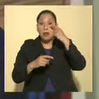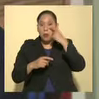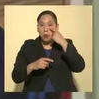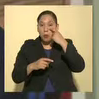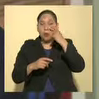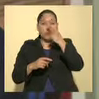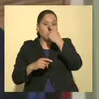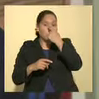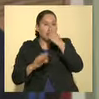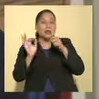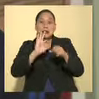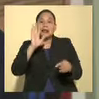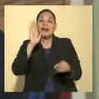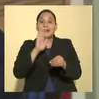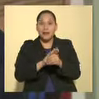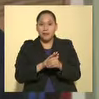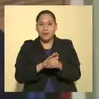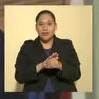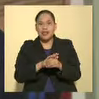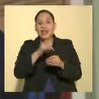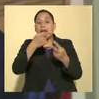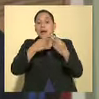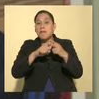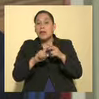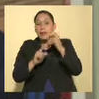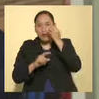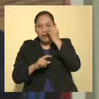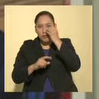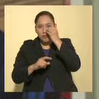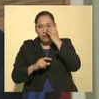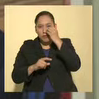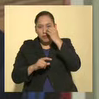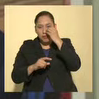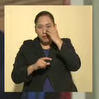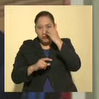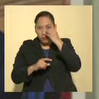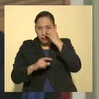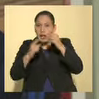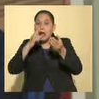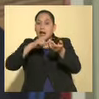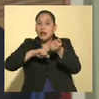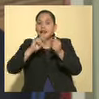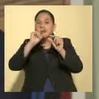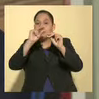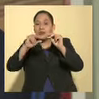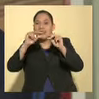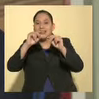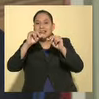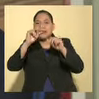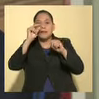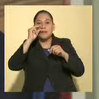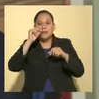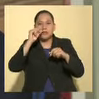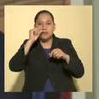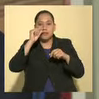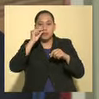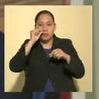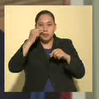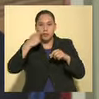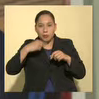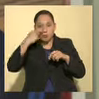conductos, entonces se empieza a inflamar la mucosa interna del seno paranasal, uh-huh, y es cuando